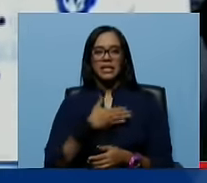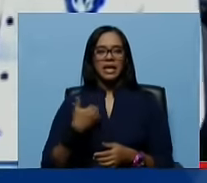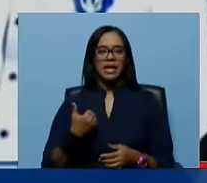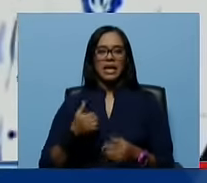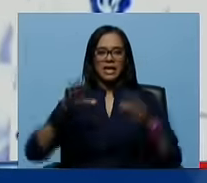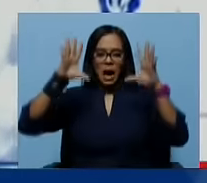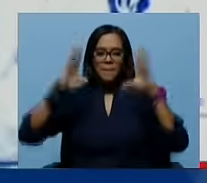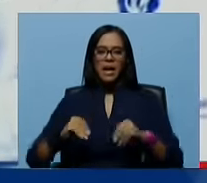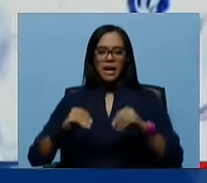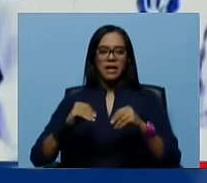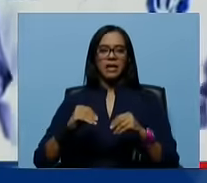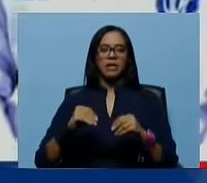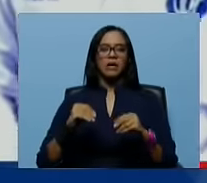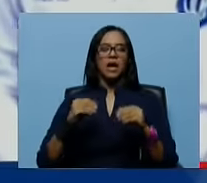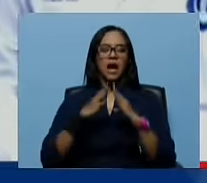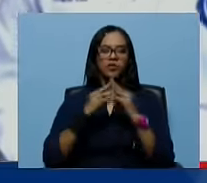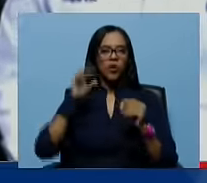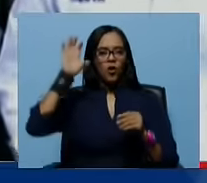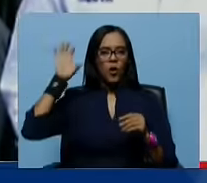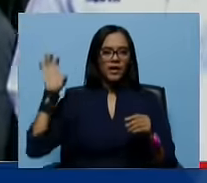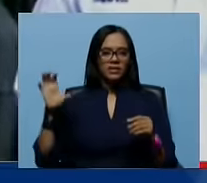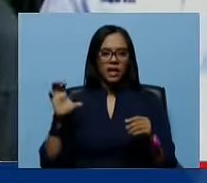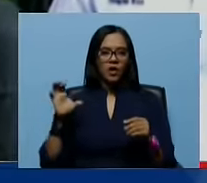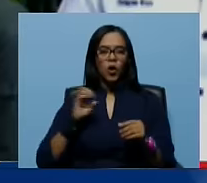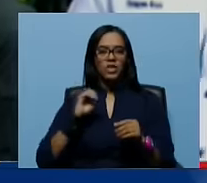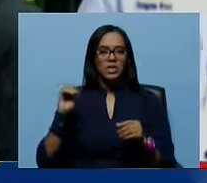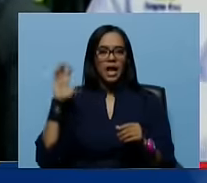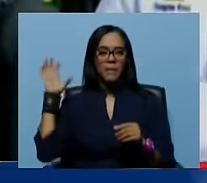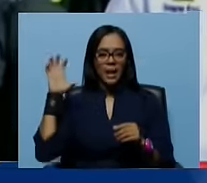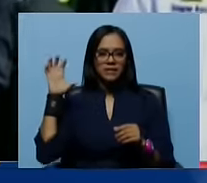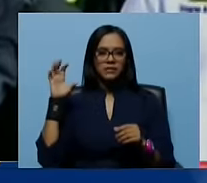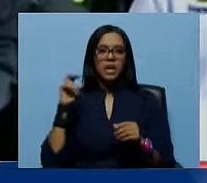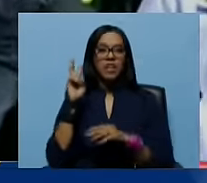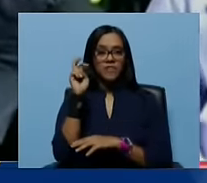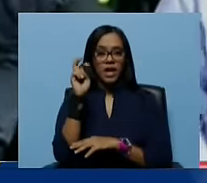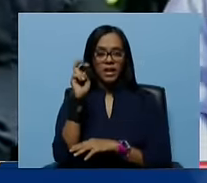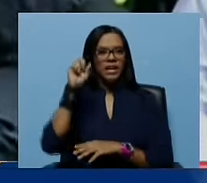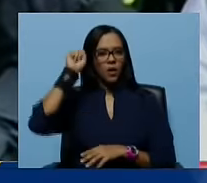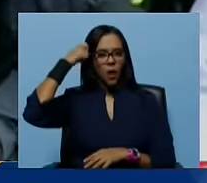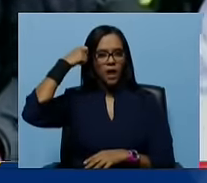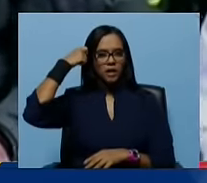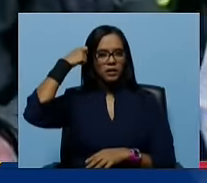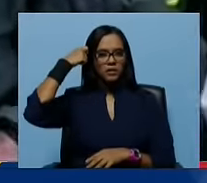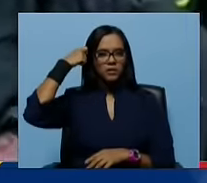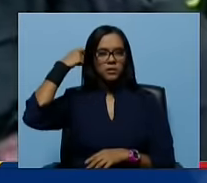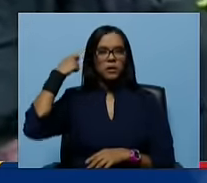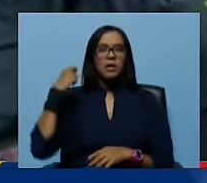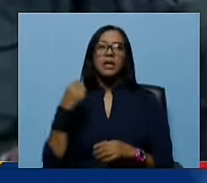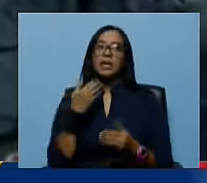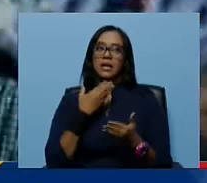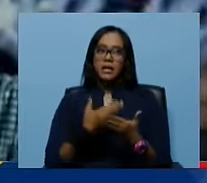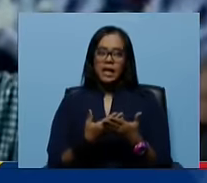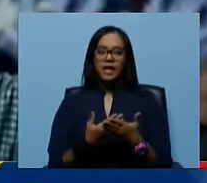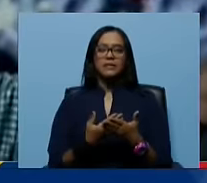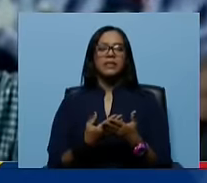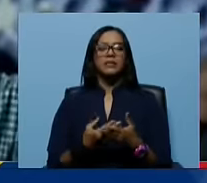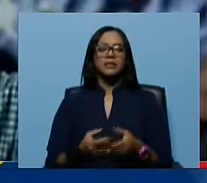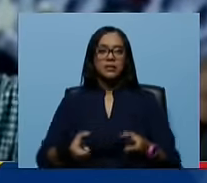país, a todos los estados occidentales, el viernes, ¿recuerdan? Gracias al